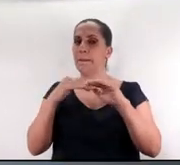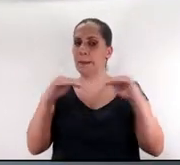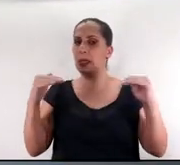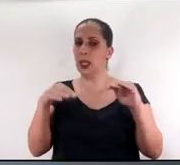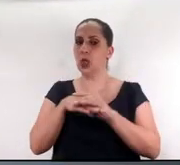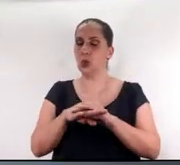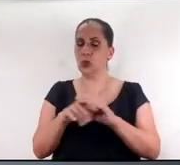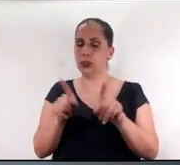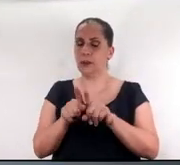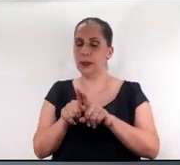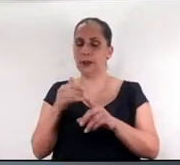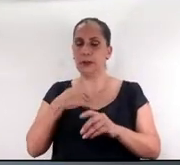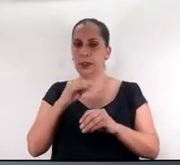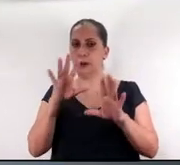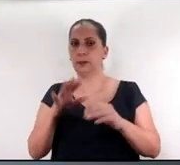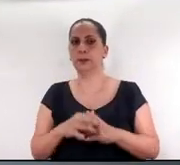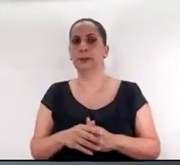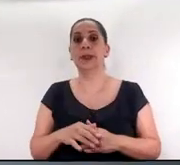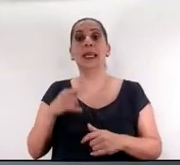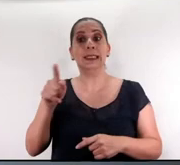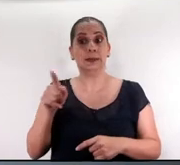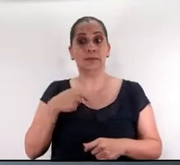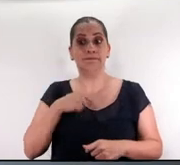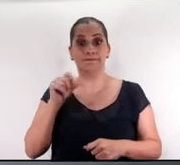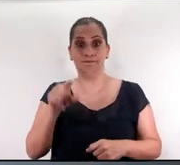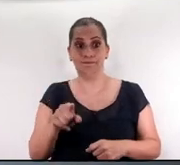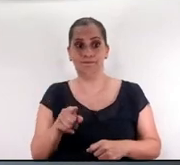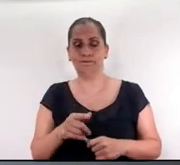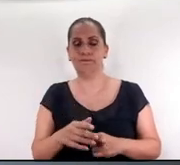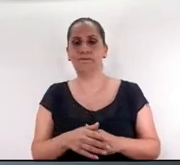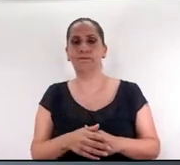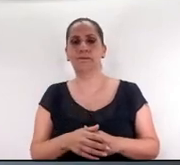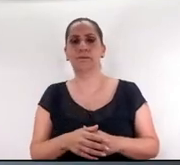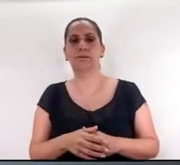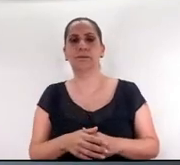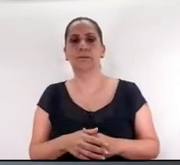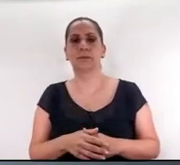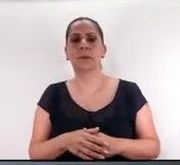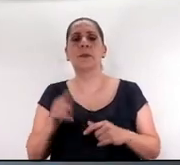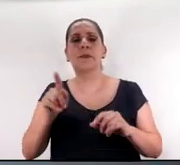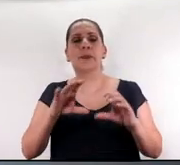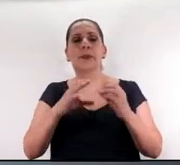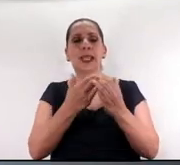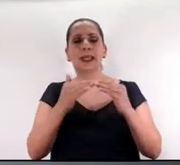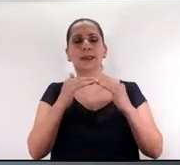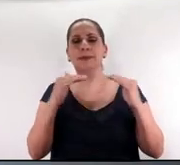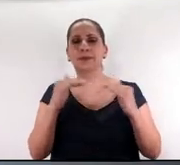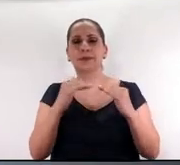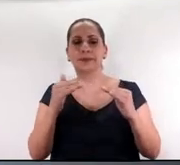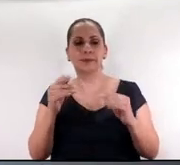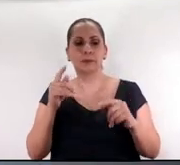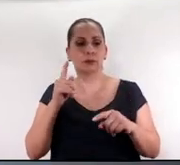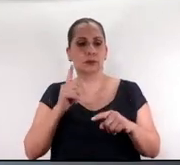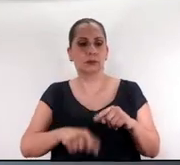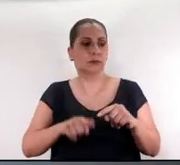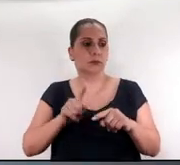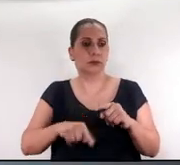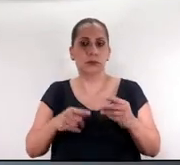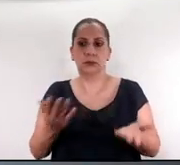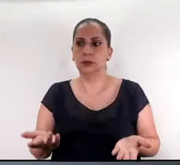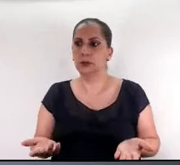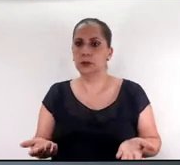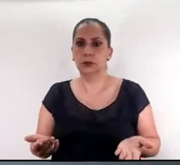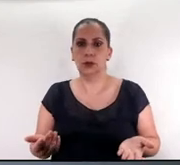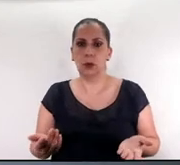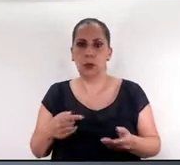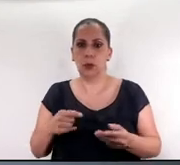quede claro. Justamente ahí iba mi pregunta, don Rodolfo, y es que esta clase media no tiene posibilidades para